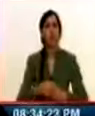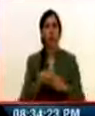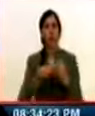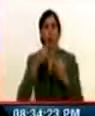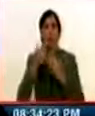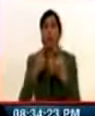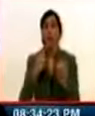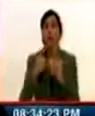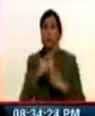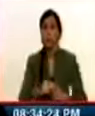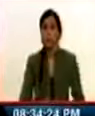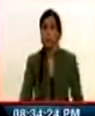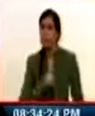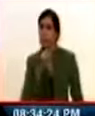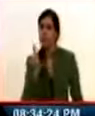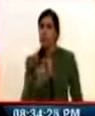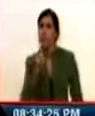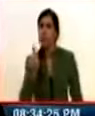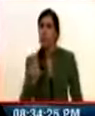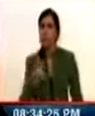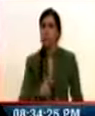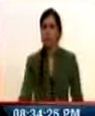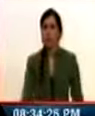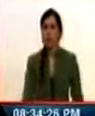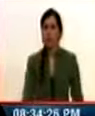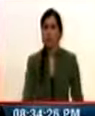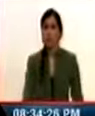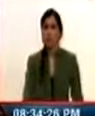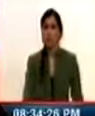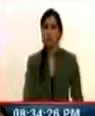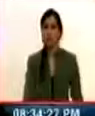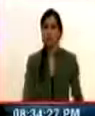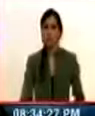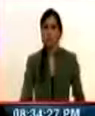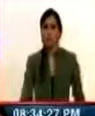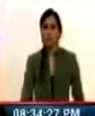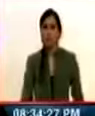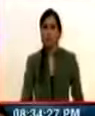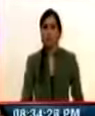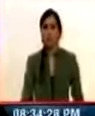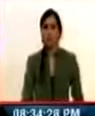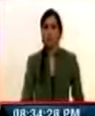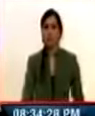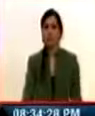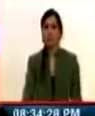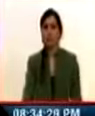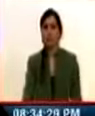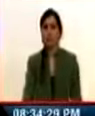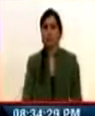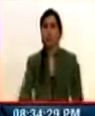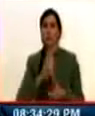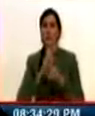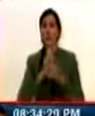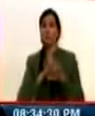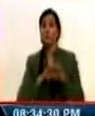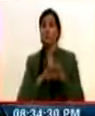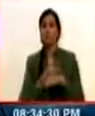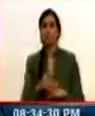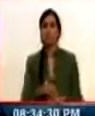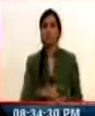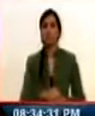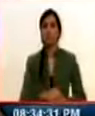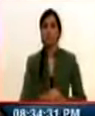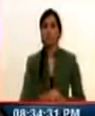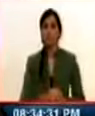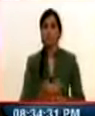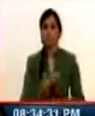Volviendo al tema de estos ocho puntos que ustedes hablan de los derechos humanos, forma parte de esta respuesta a los presidentes en el día de